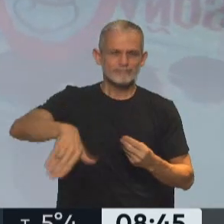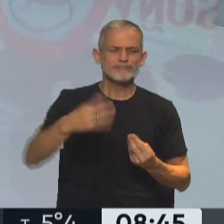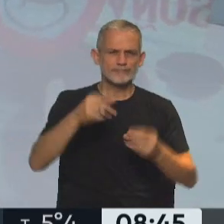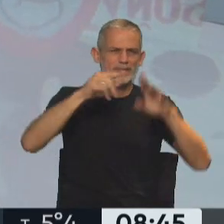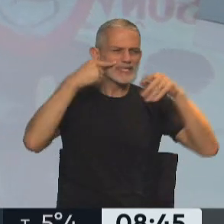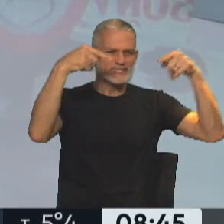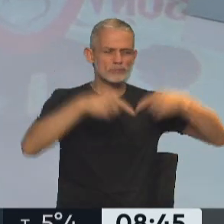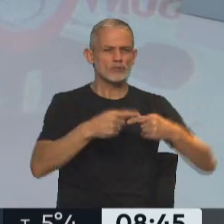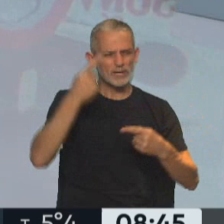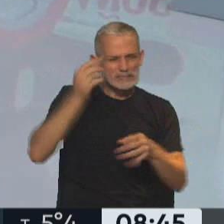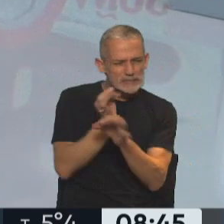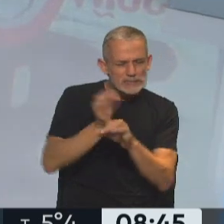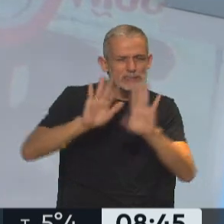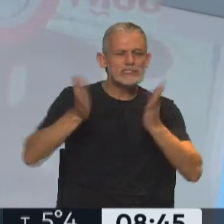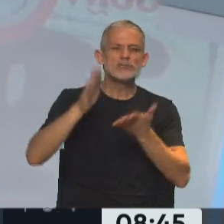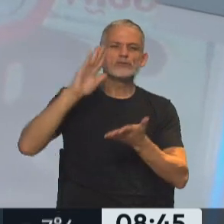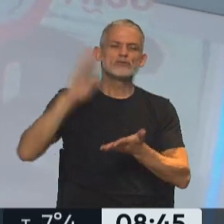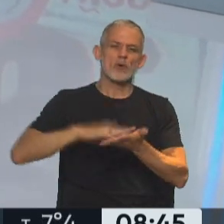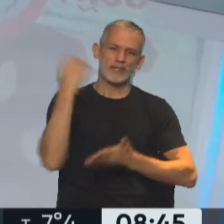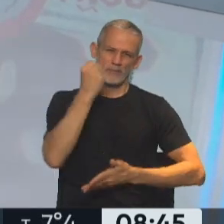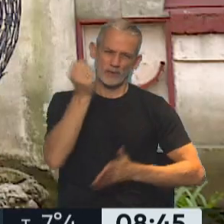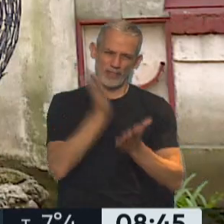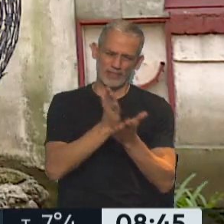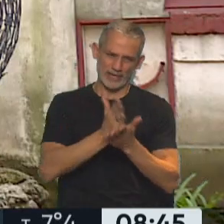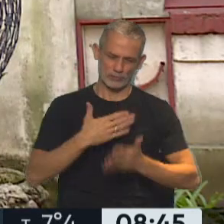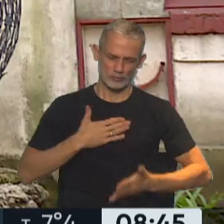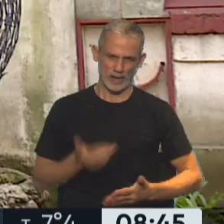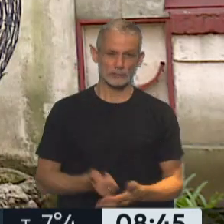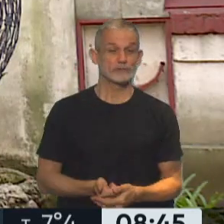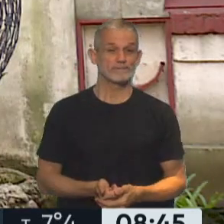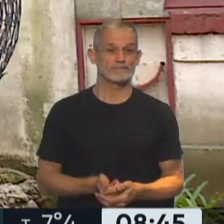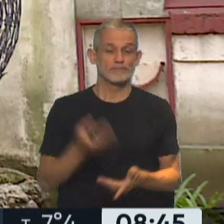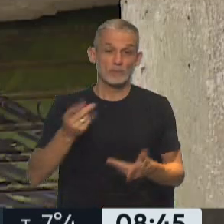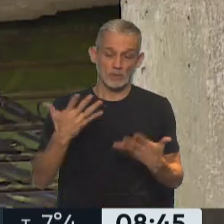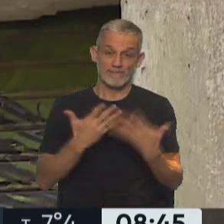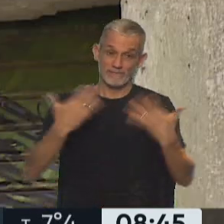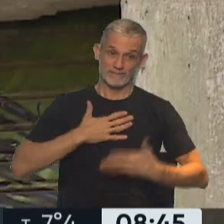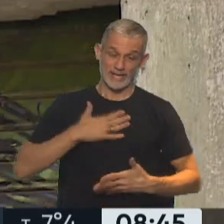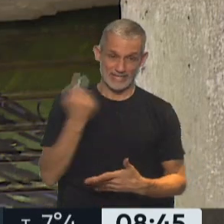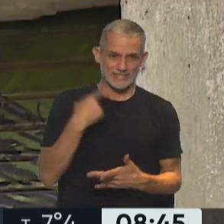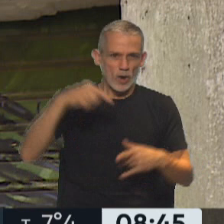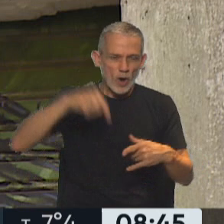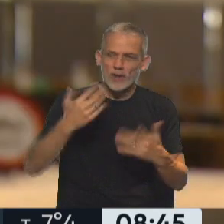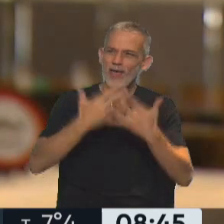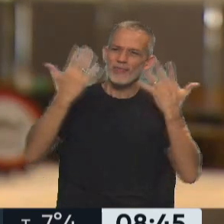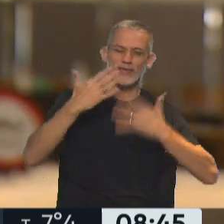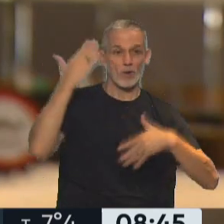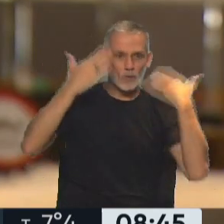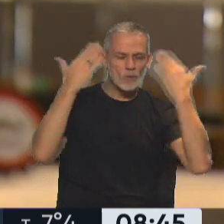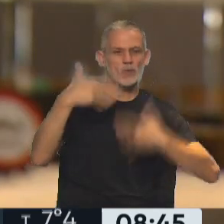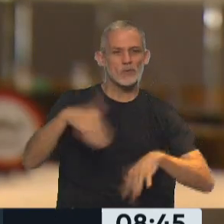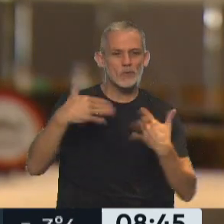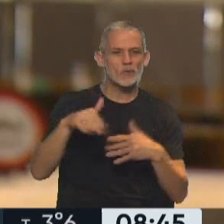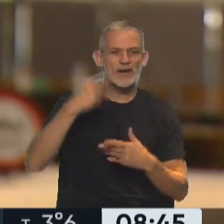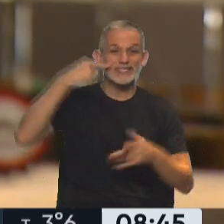concientizar sobre la importancia de los derechos. Bueno, estamos muy felices, hoy para nosotros es un día soñado, lanzar